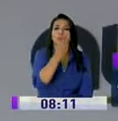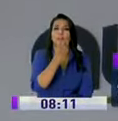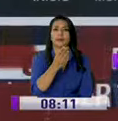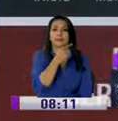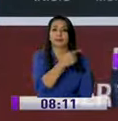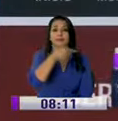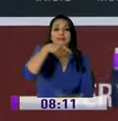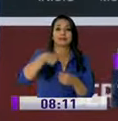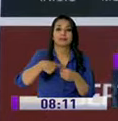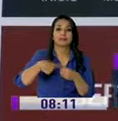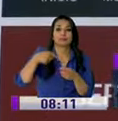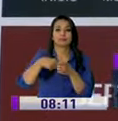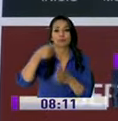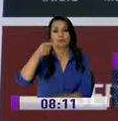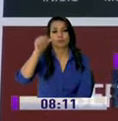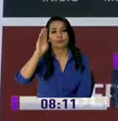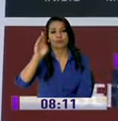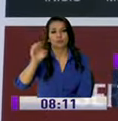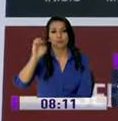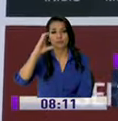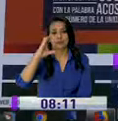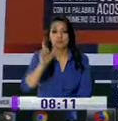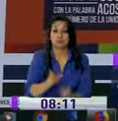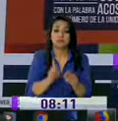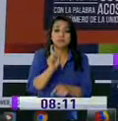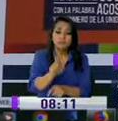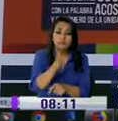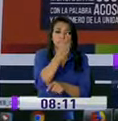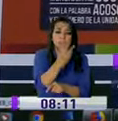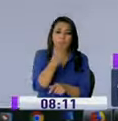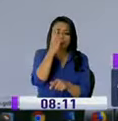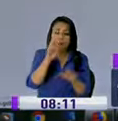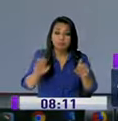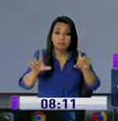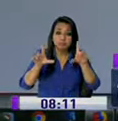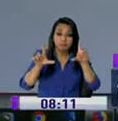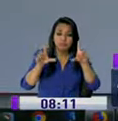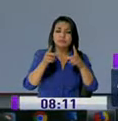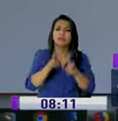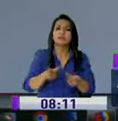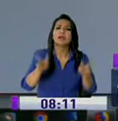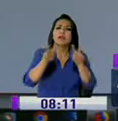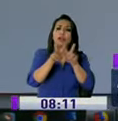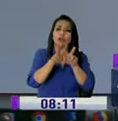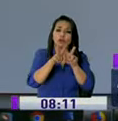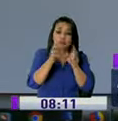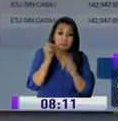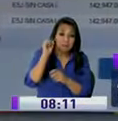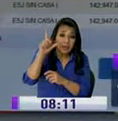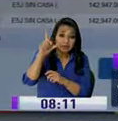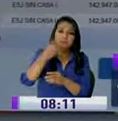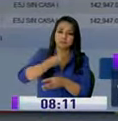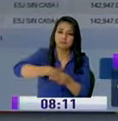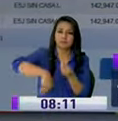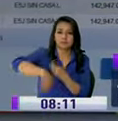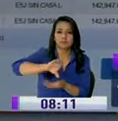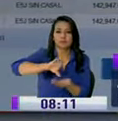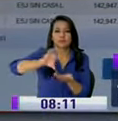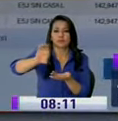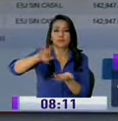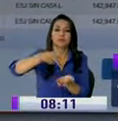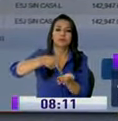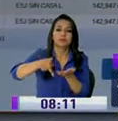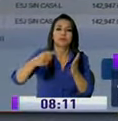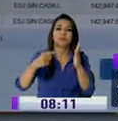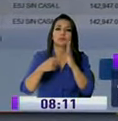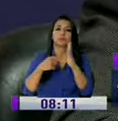www.quito.gov.es, en donde la ciudadanía podrá consultar el monto revisado del avalúo y la devolución del excedente en los pagos del impuesto predial